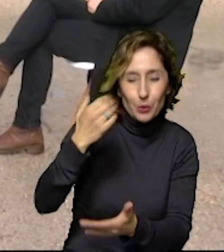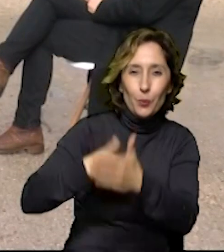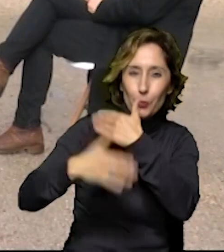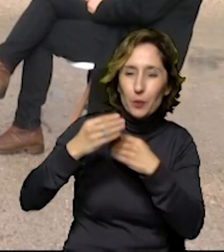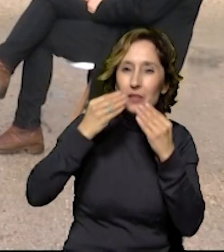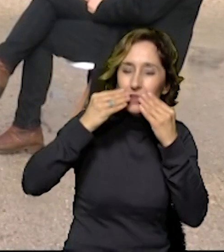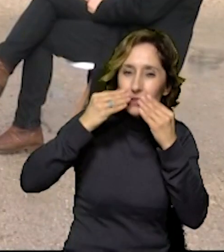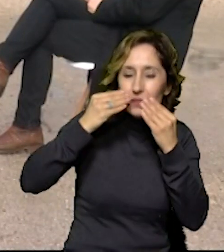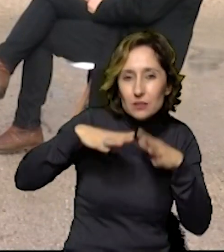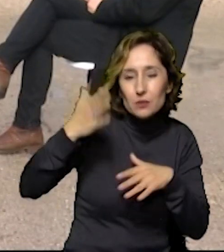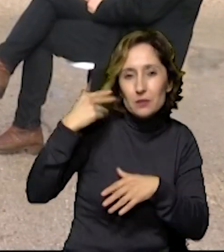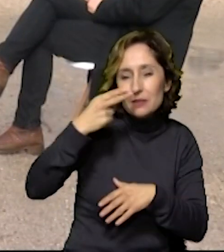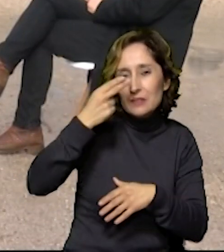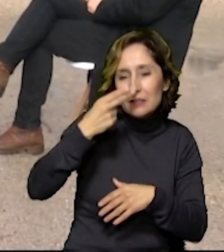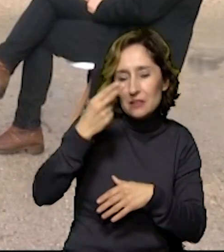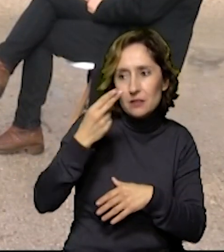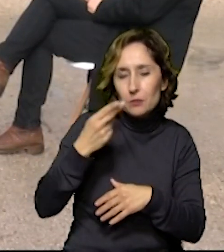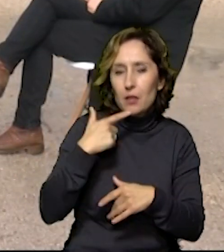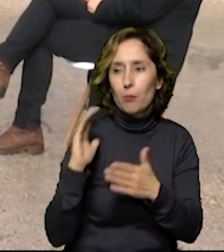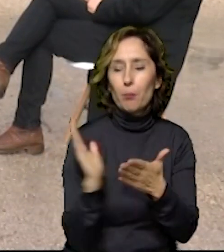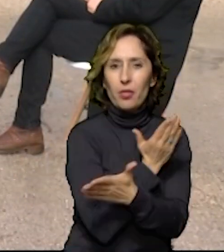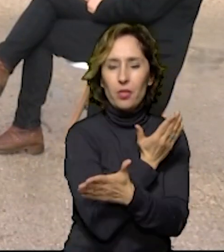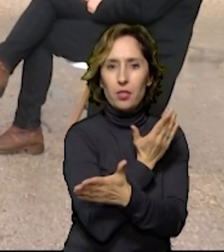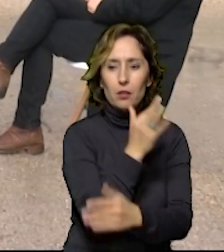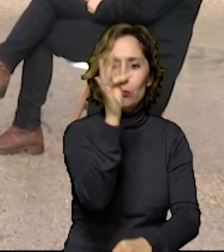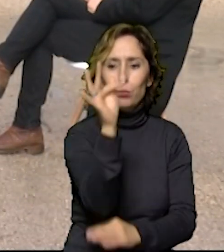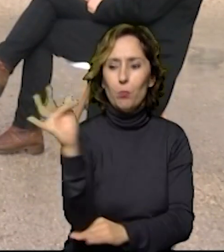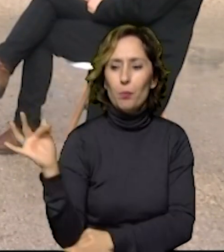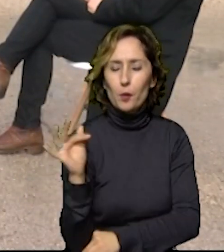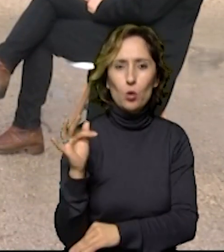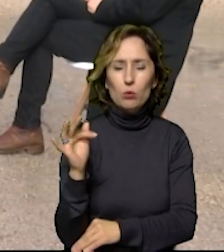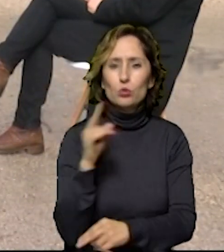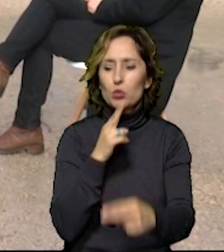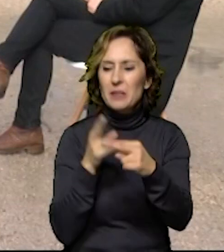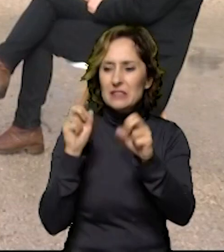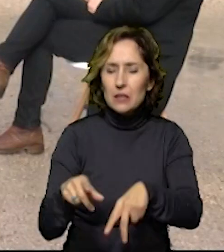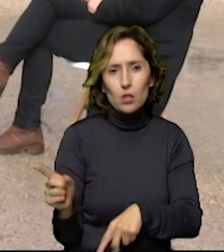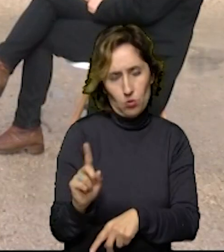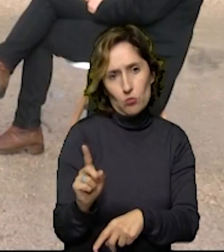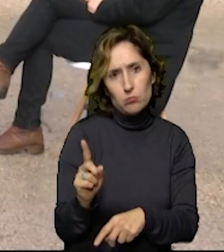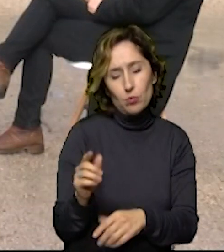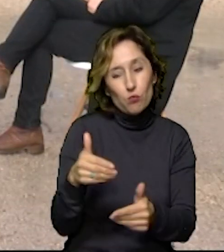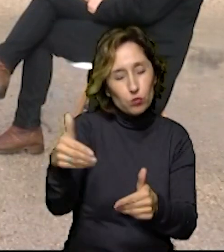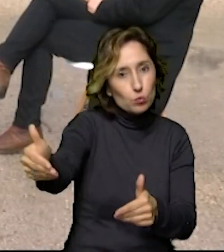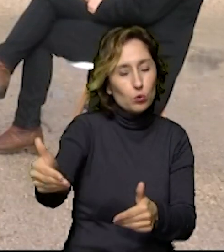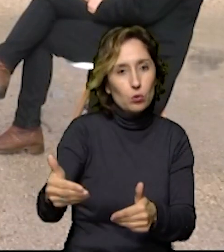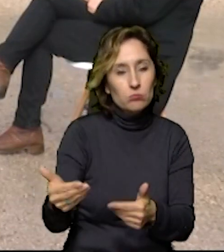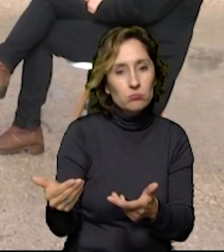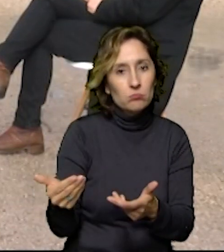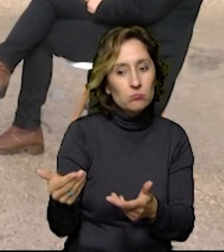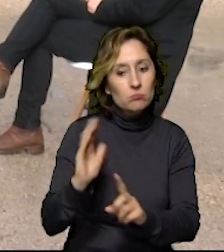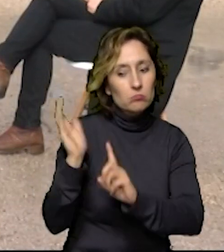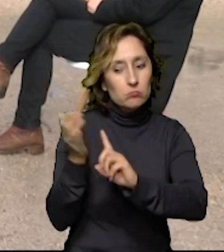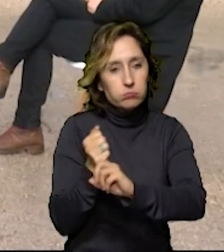momento de que no pasara la historia como una fosa común, de identificación, como algo más, ¿no? Sino que algún día alguien encontrara